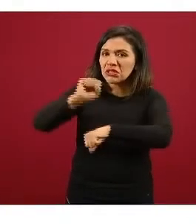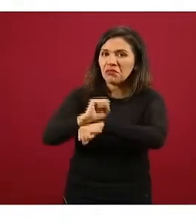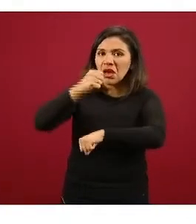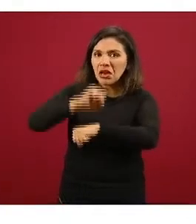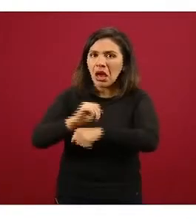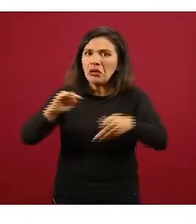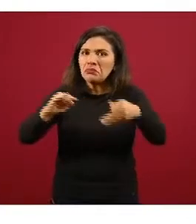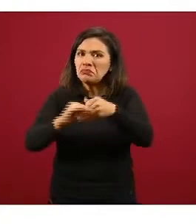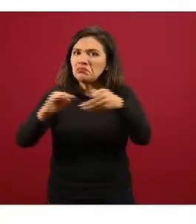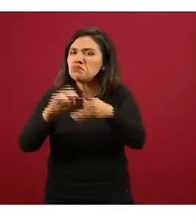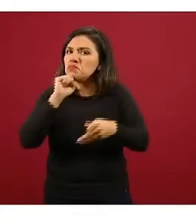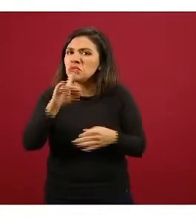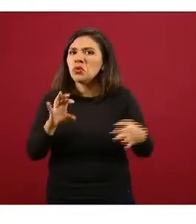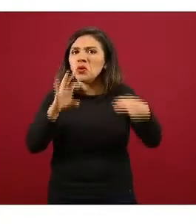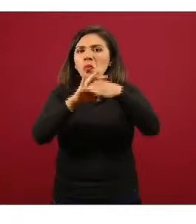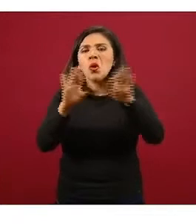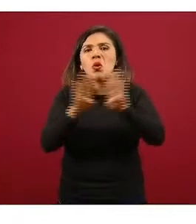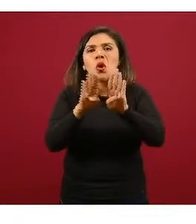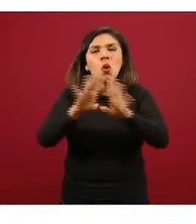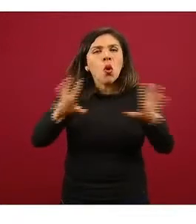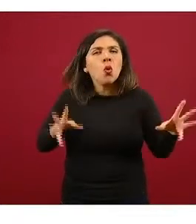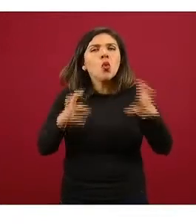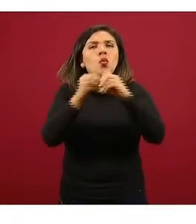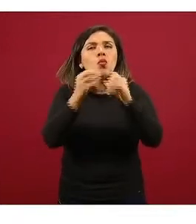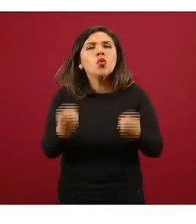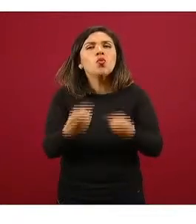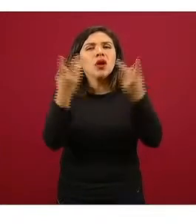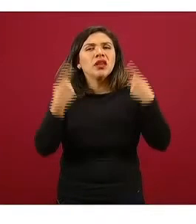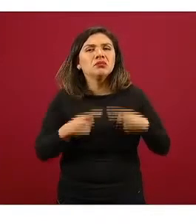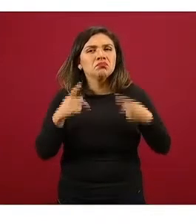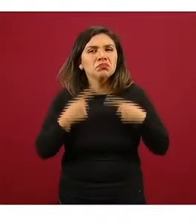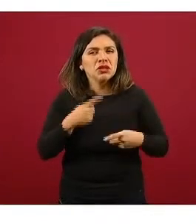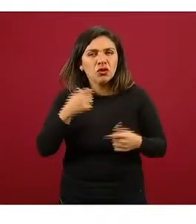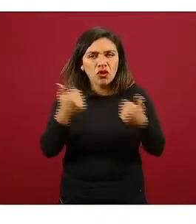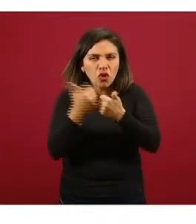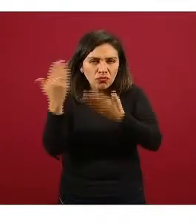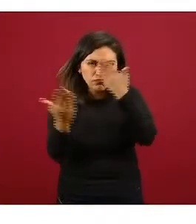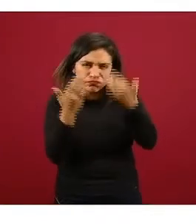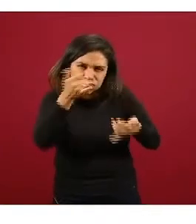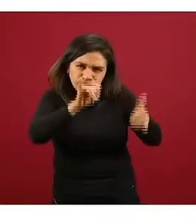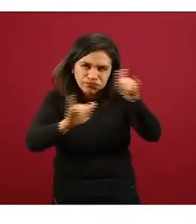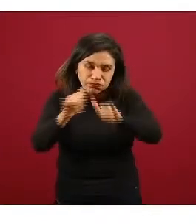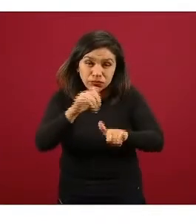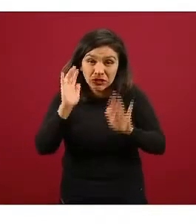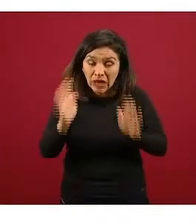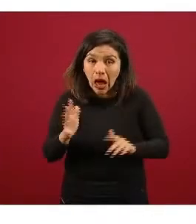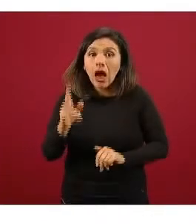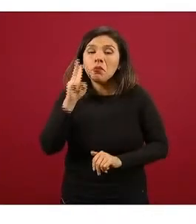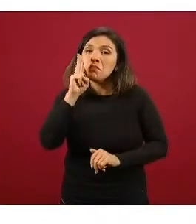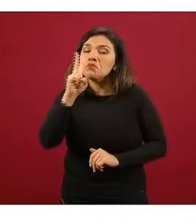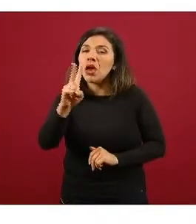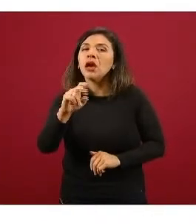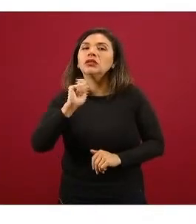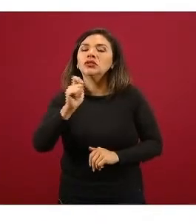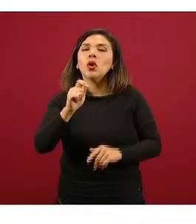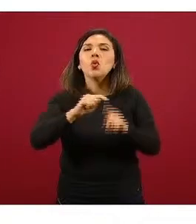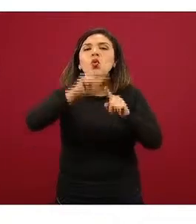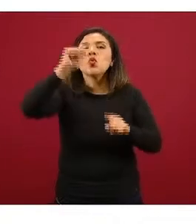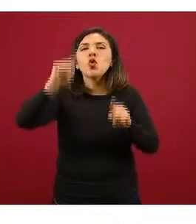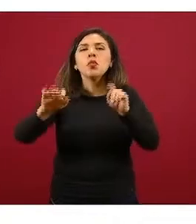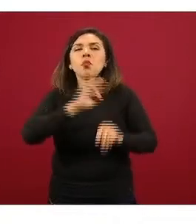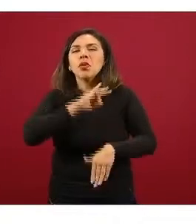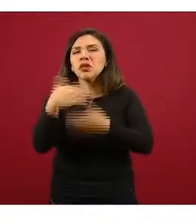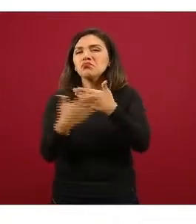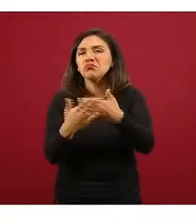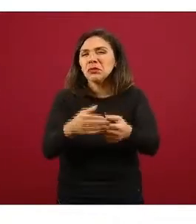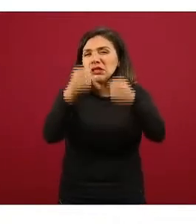manera congruente con la reducción del total de personas estudiadas hasta el momento, obtenemos nuestra curva de casos estimados,